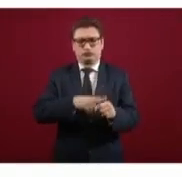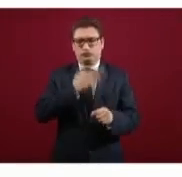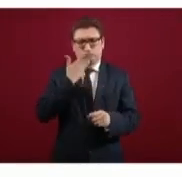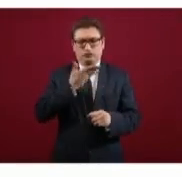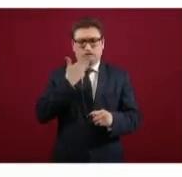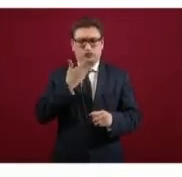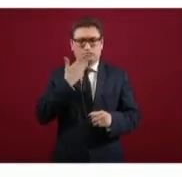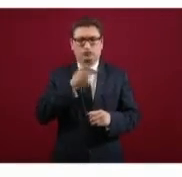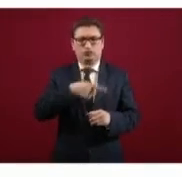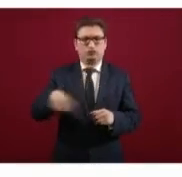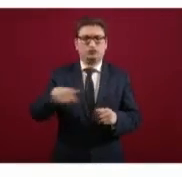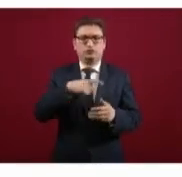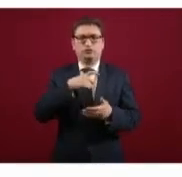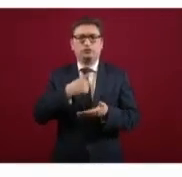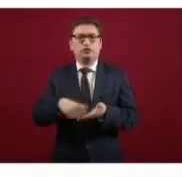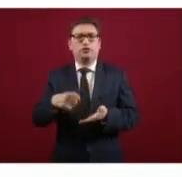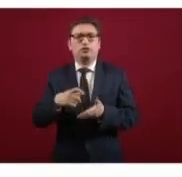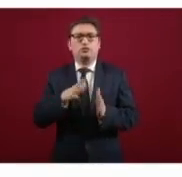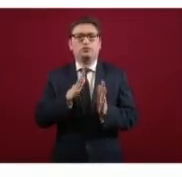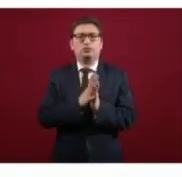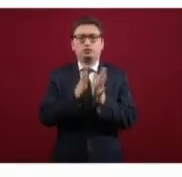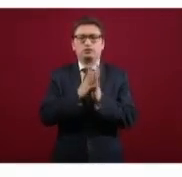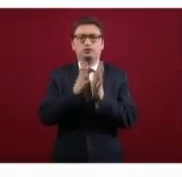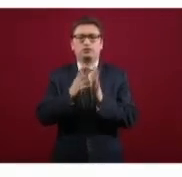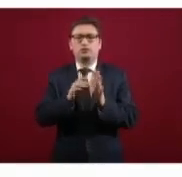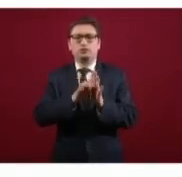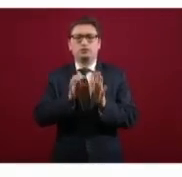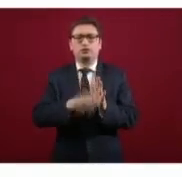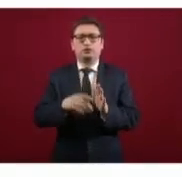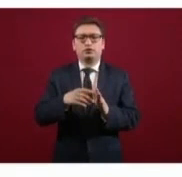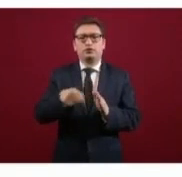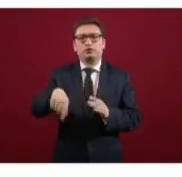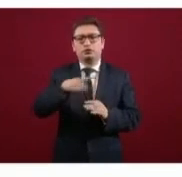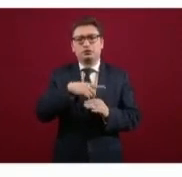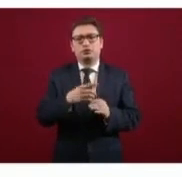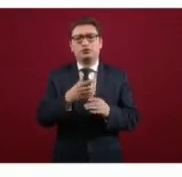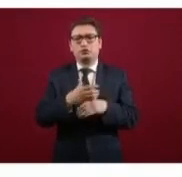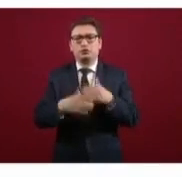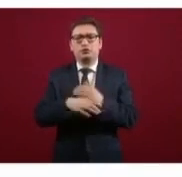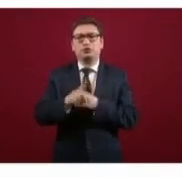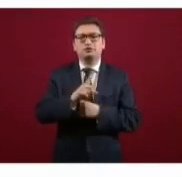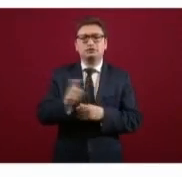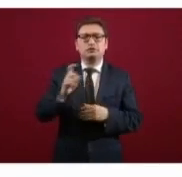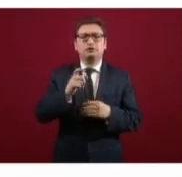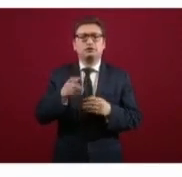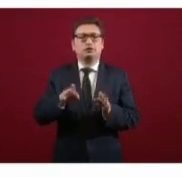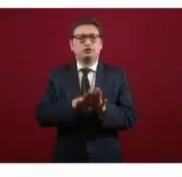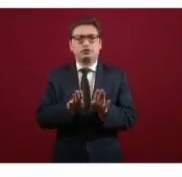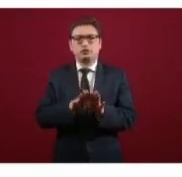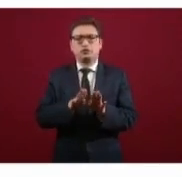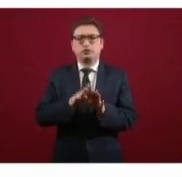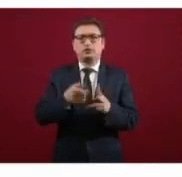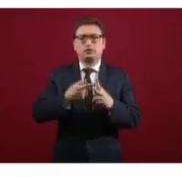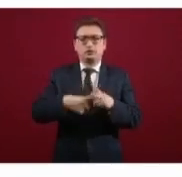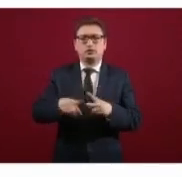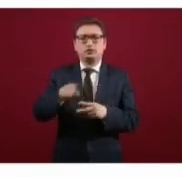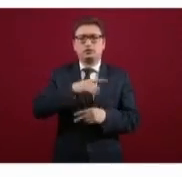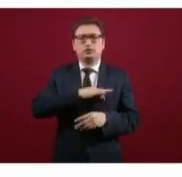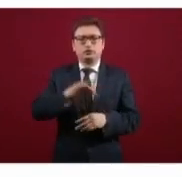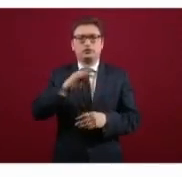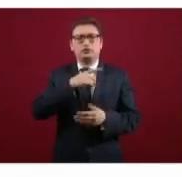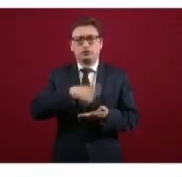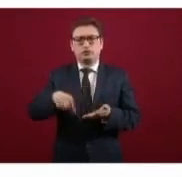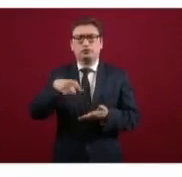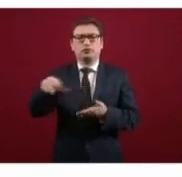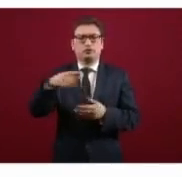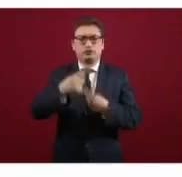compran unas bases de participación de 100 pesos donde las pueden adquirir en tiendas seven eleven en